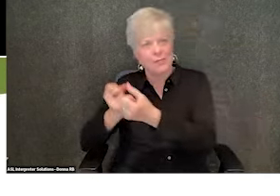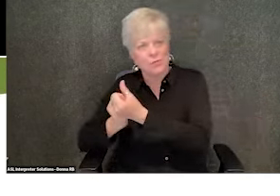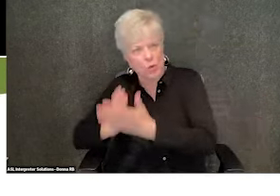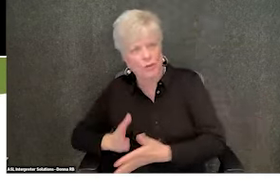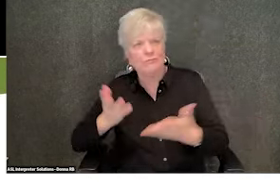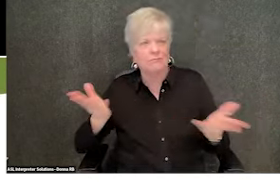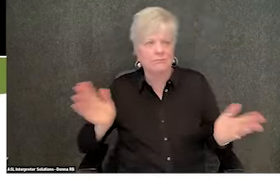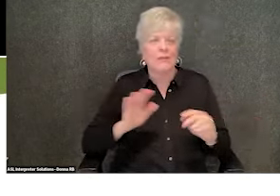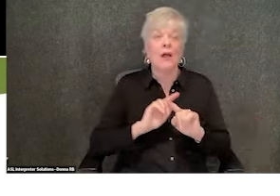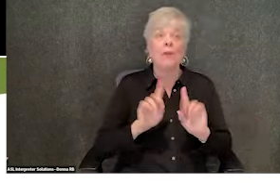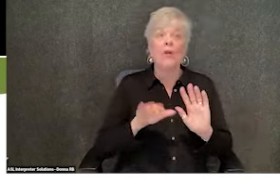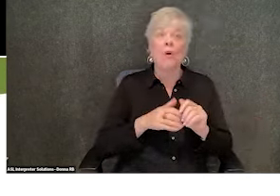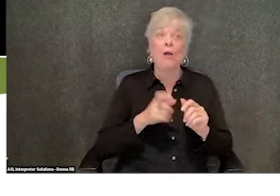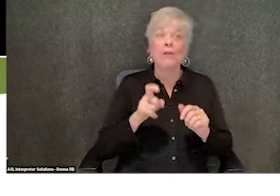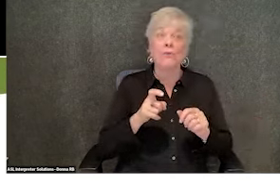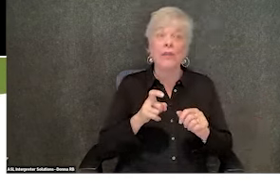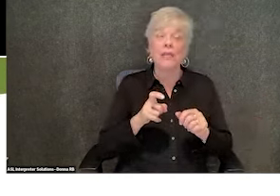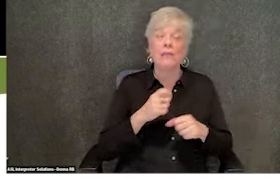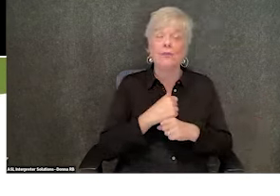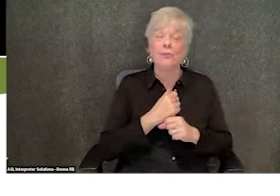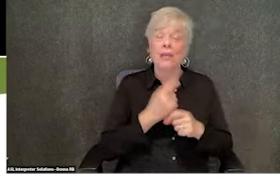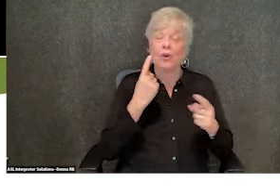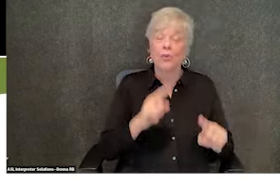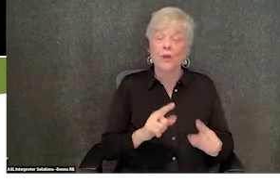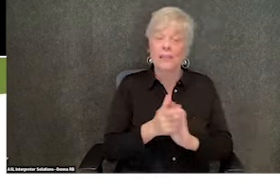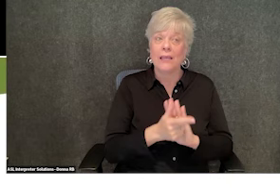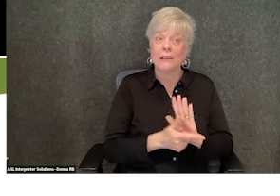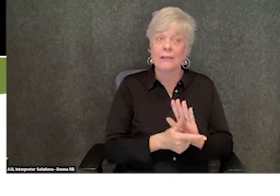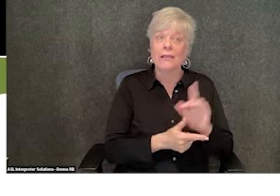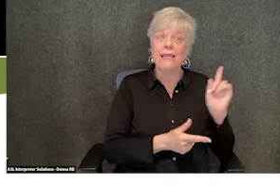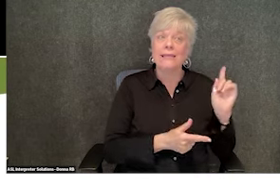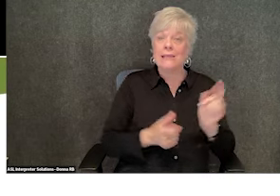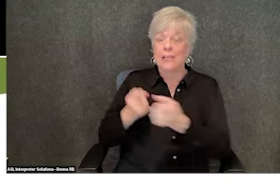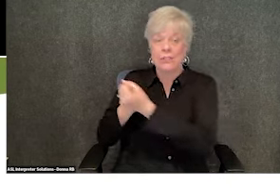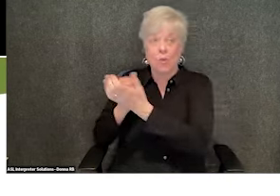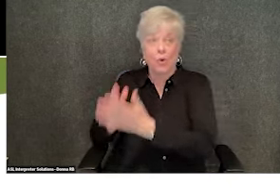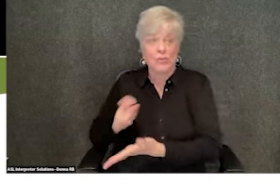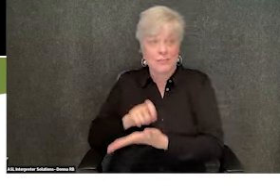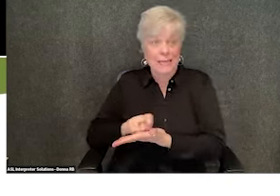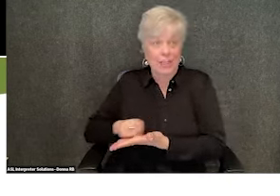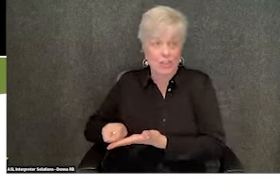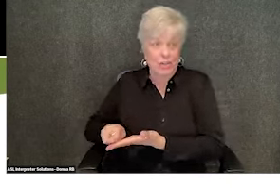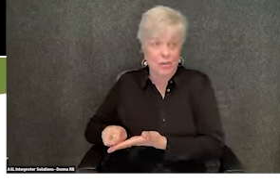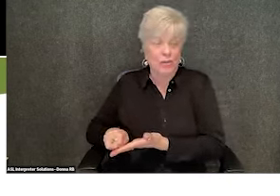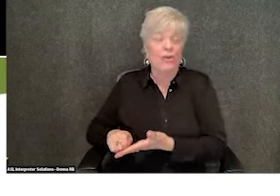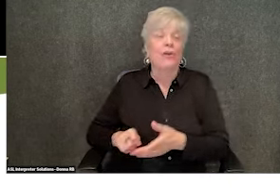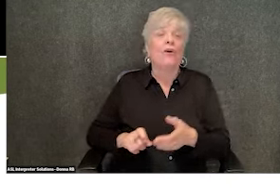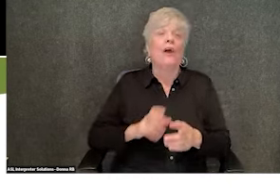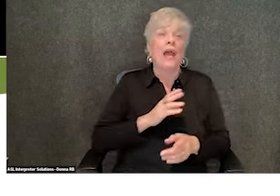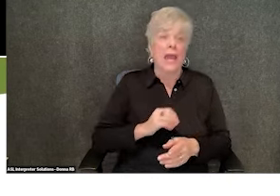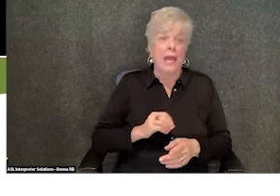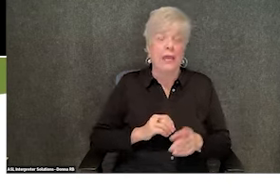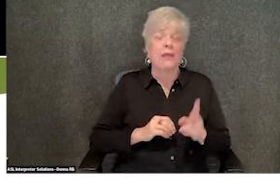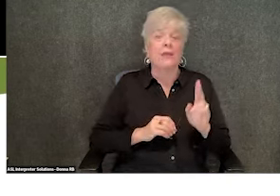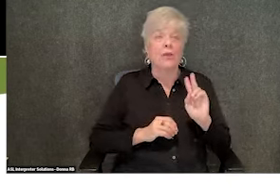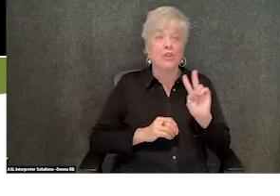nombre de la persona que necesita ayuda, el nombre, la información del apoyador, lo que uno necesita para